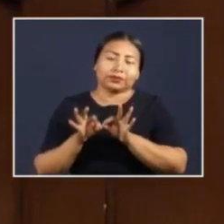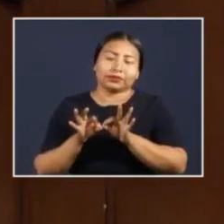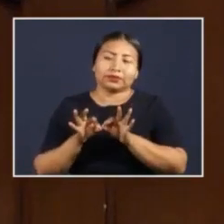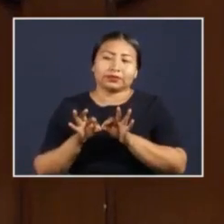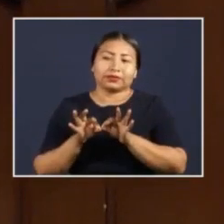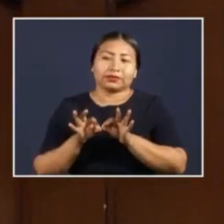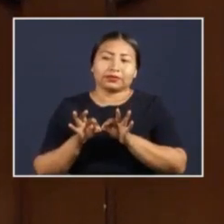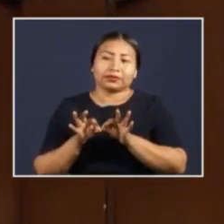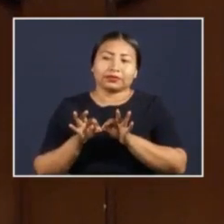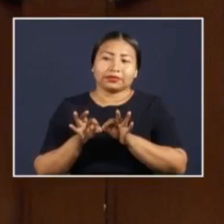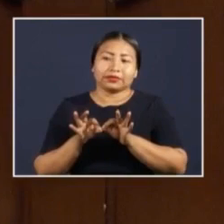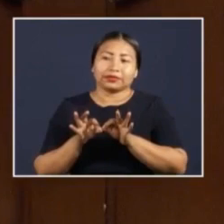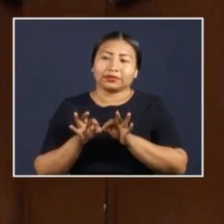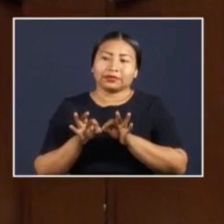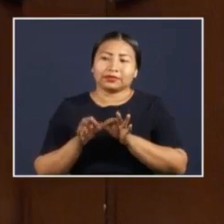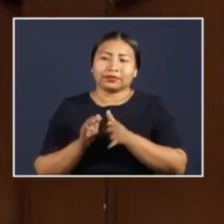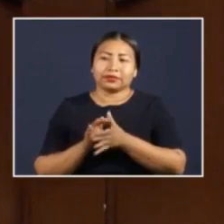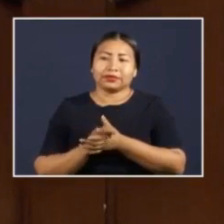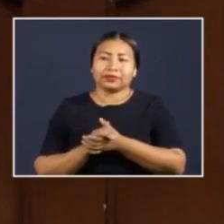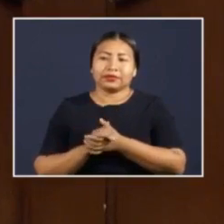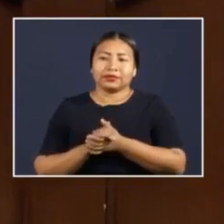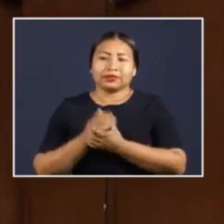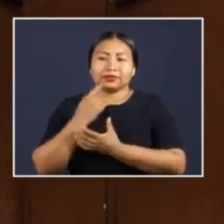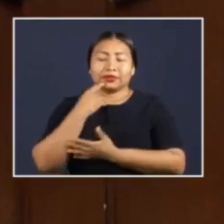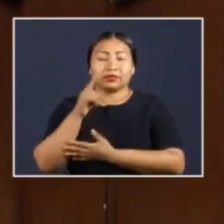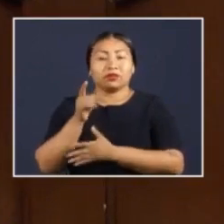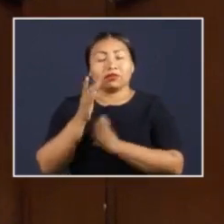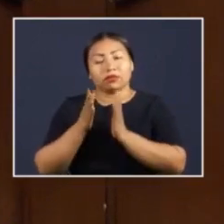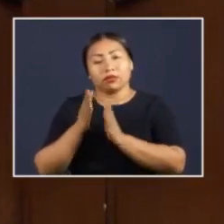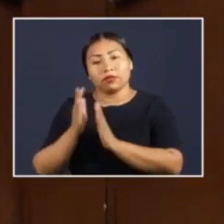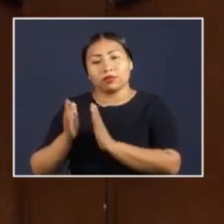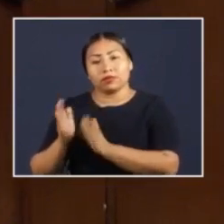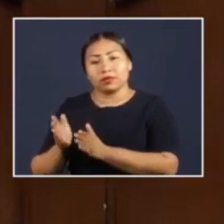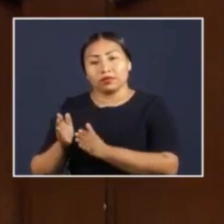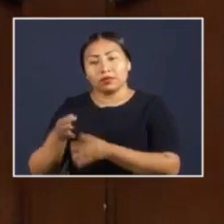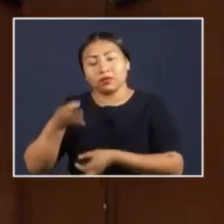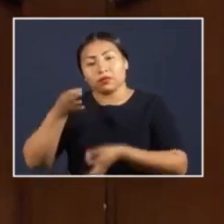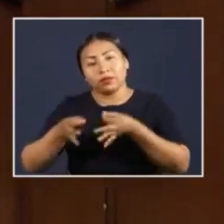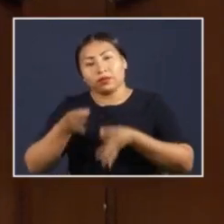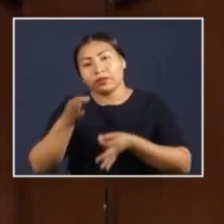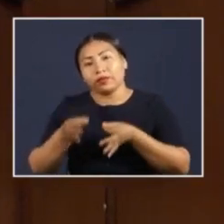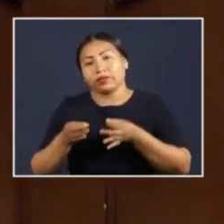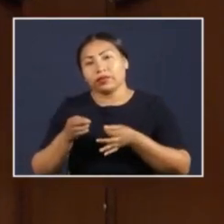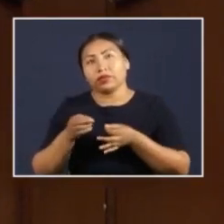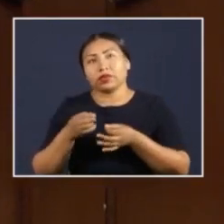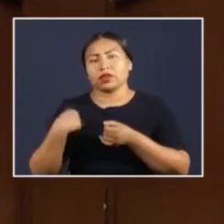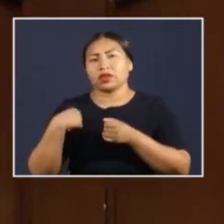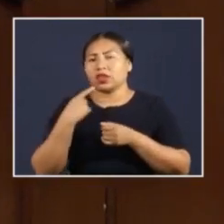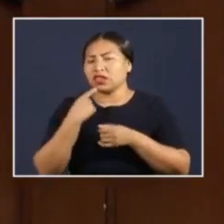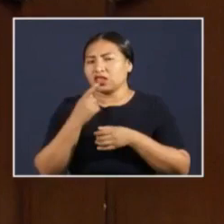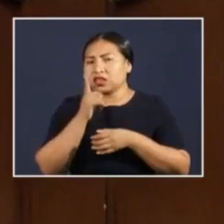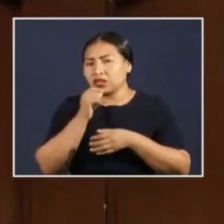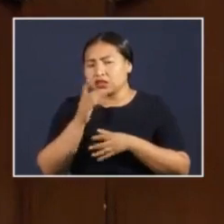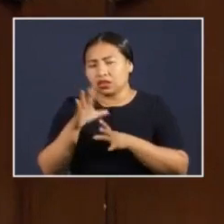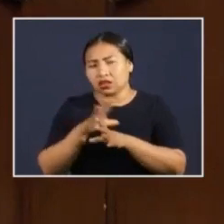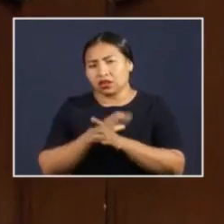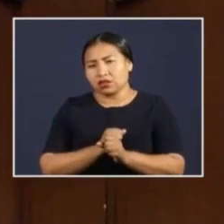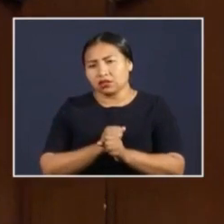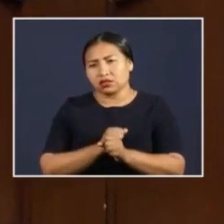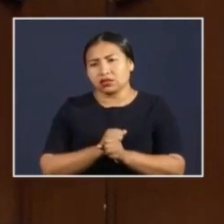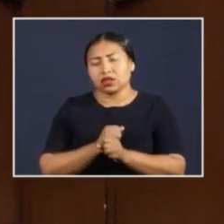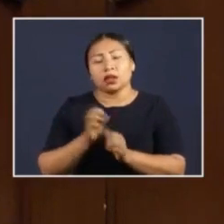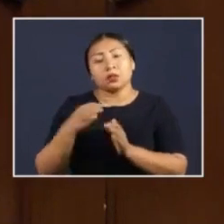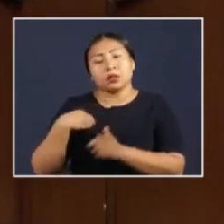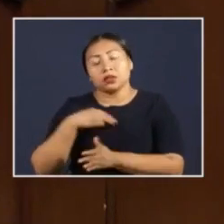ejecutivo el órgano judicial que es quien finalmente condena y el que está en el medio que es el ministerio público